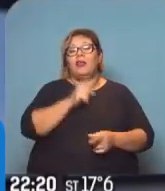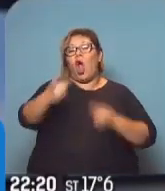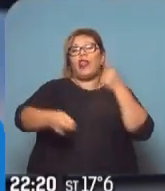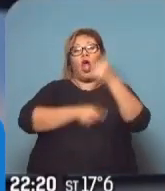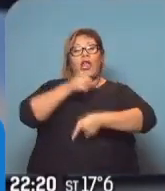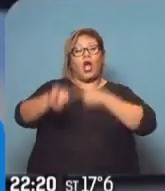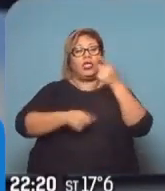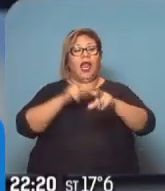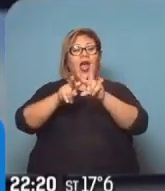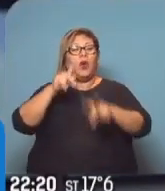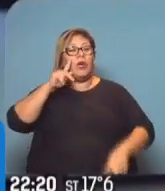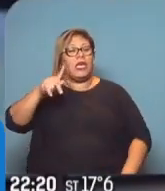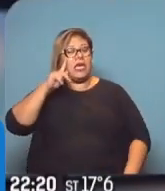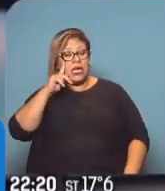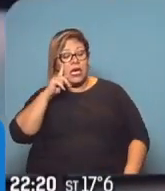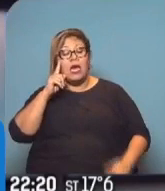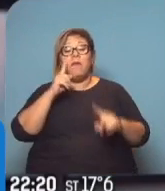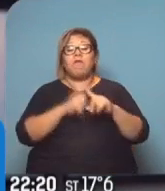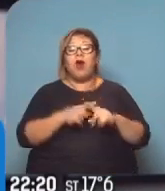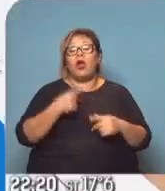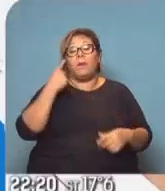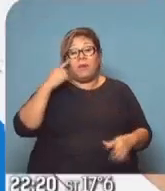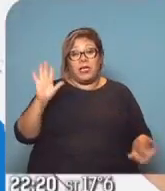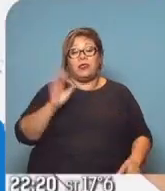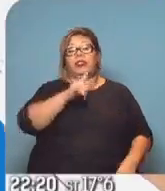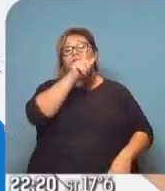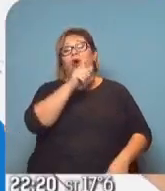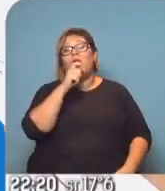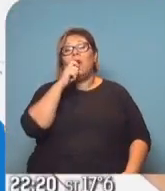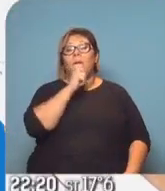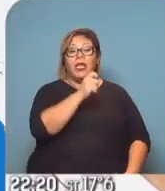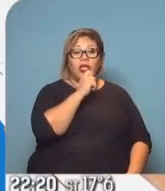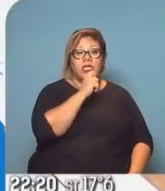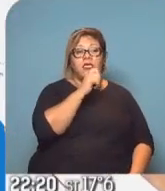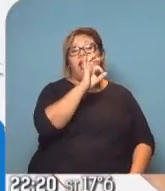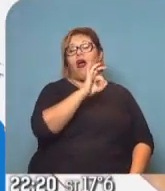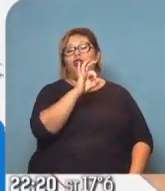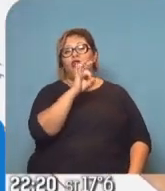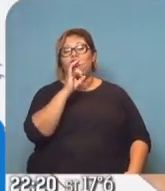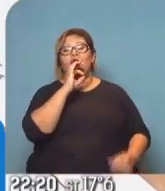se sentían de algún modo interpelados o puestos en evidencia por